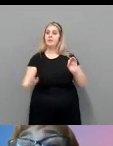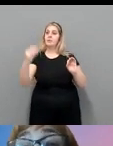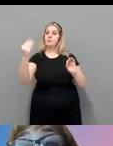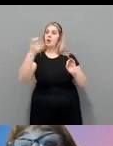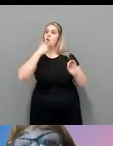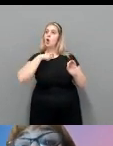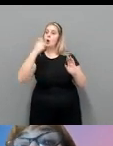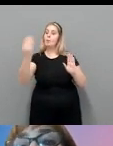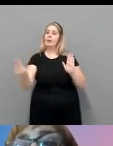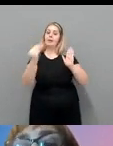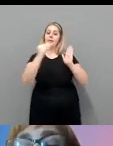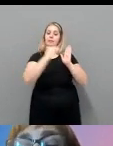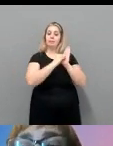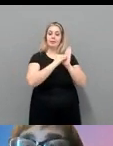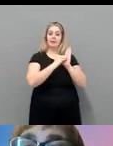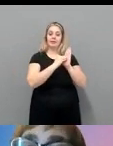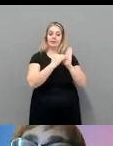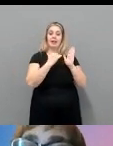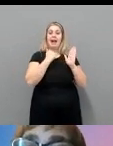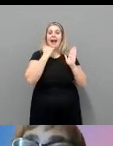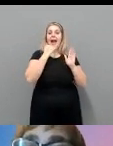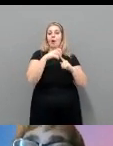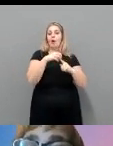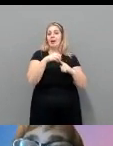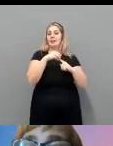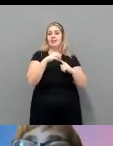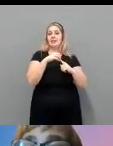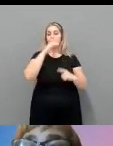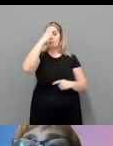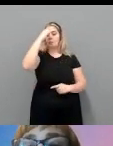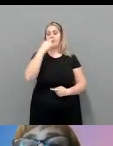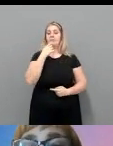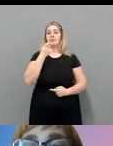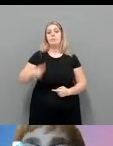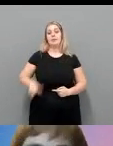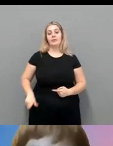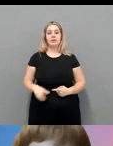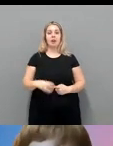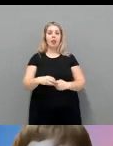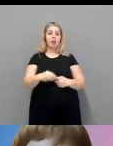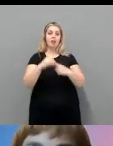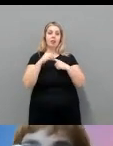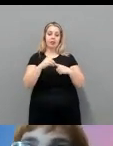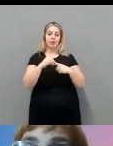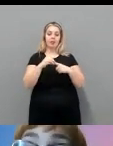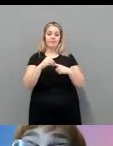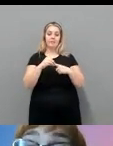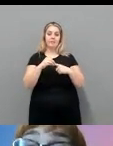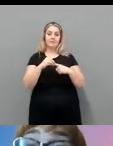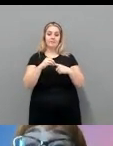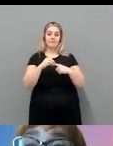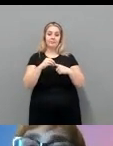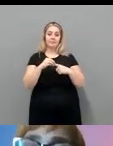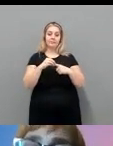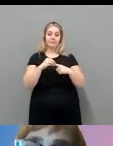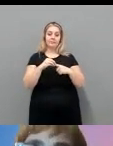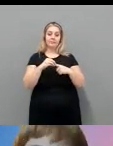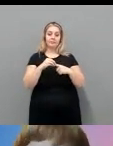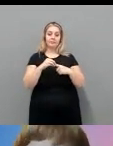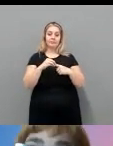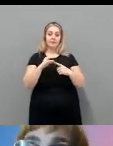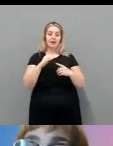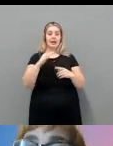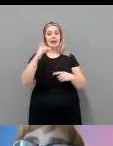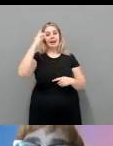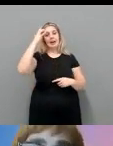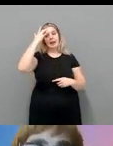logopeda como algo esencial, como un perfil profesional esencial a el neurodesarrollo